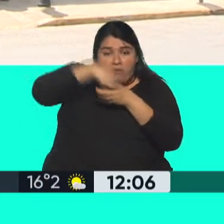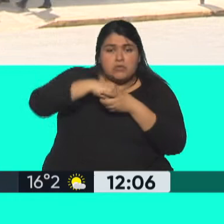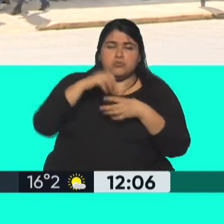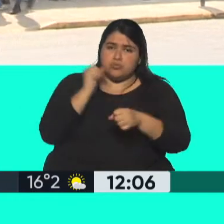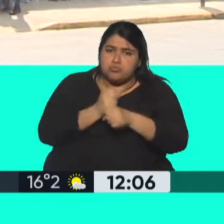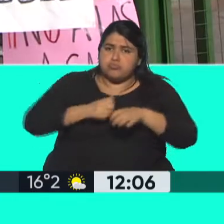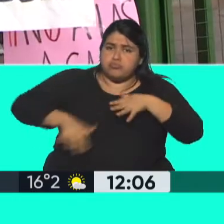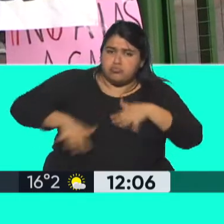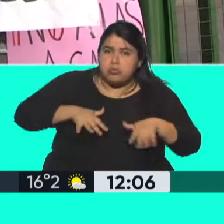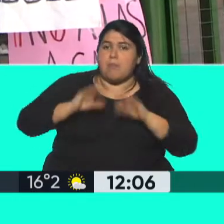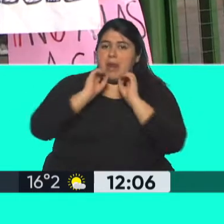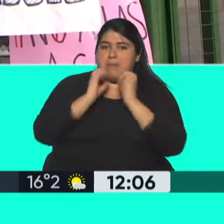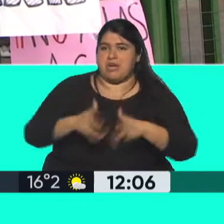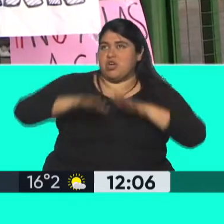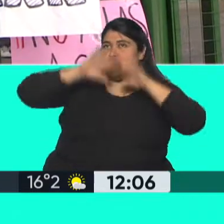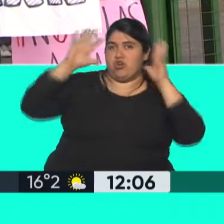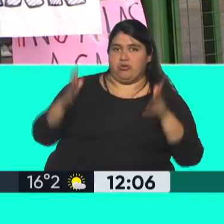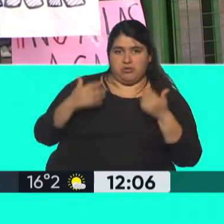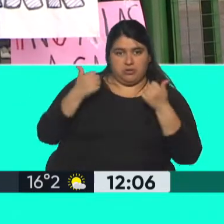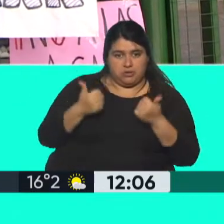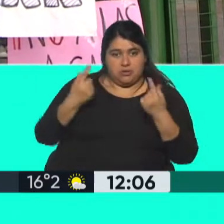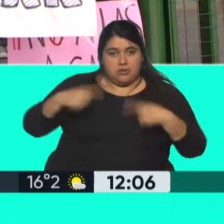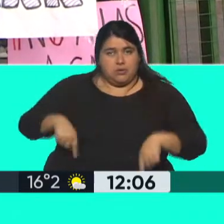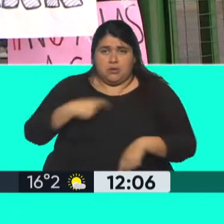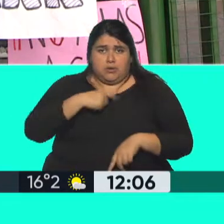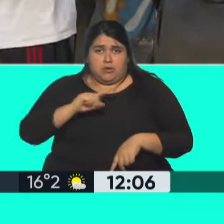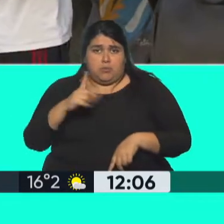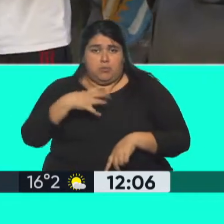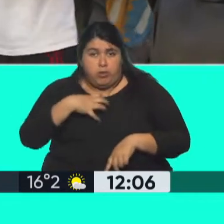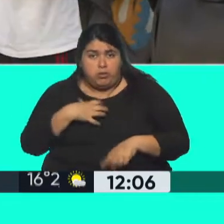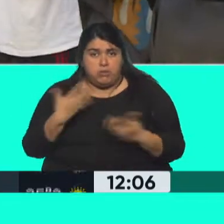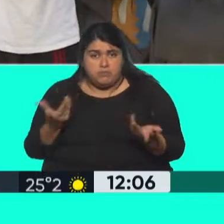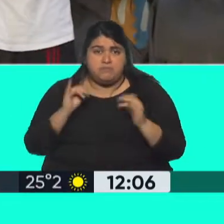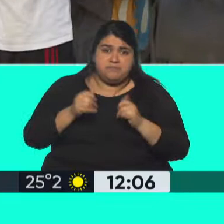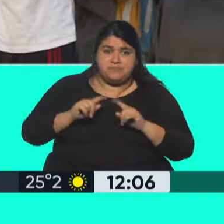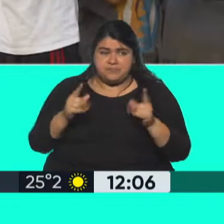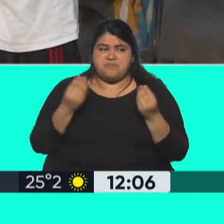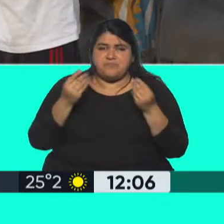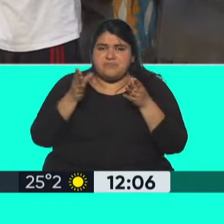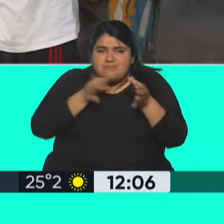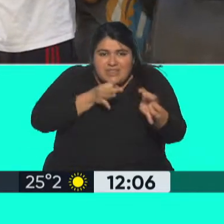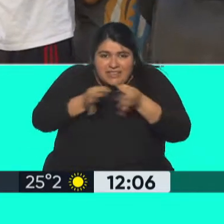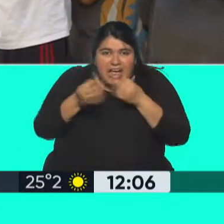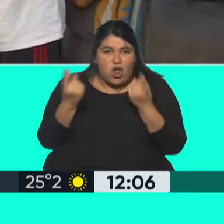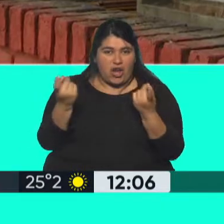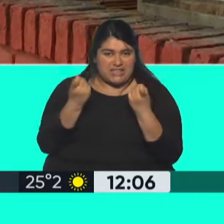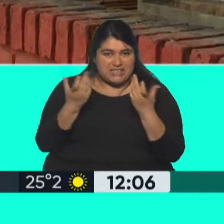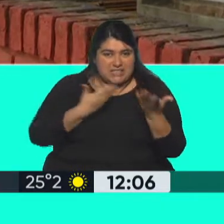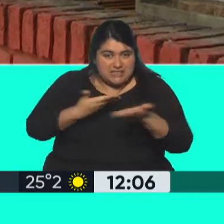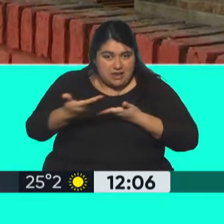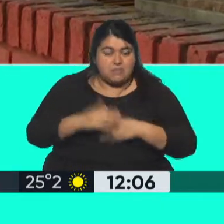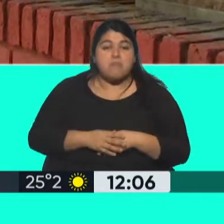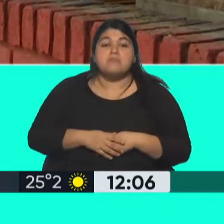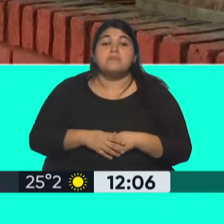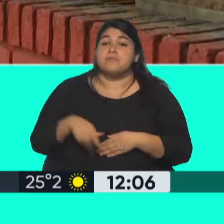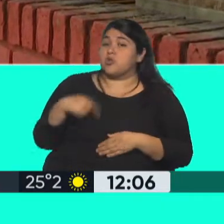que la escuela esté en una mejor condición. Ustedes tampoco querían perder clases, los docentes tampoco. La idea era una instancia de diálogo. Claro. Nosotros como